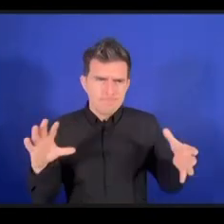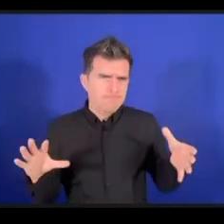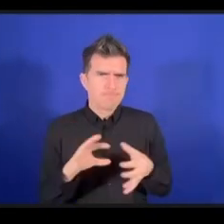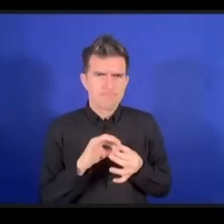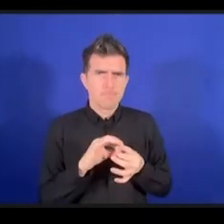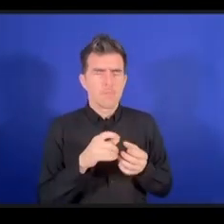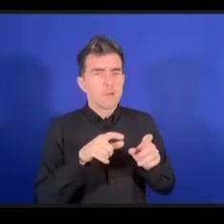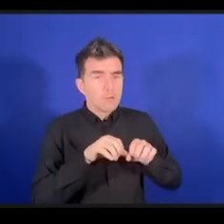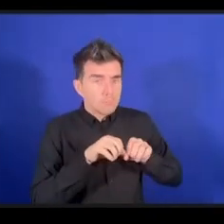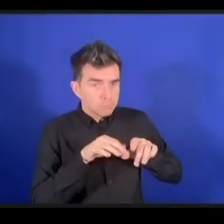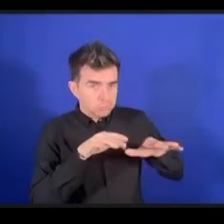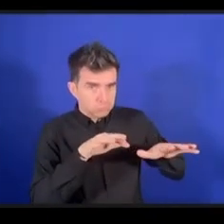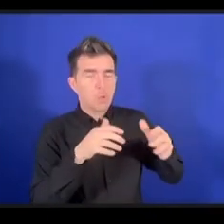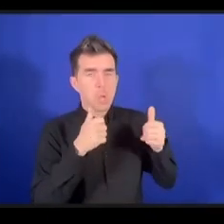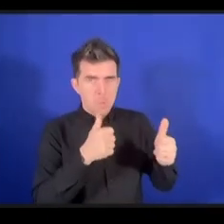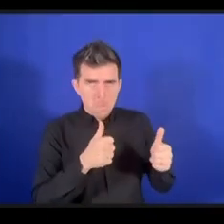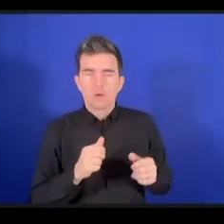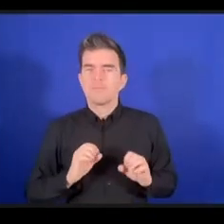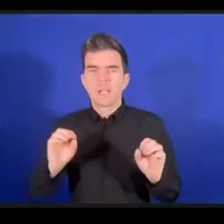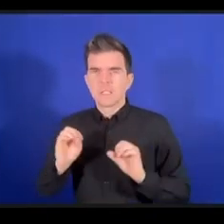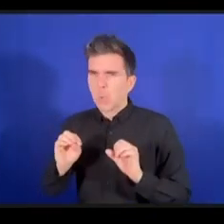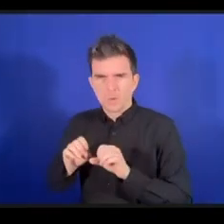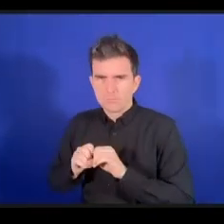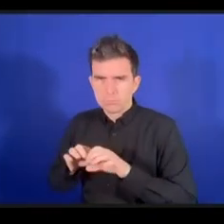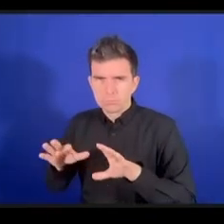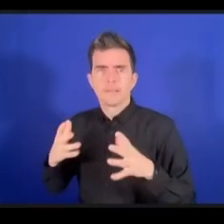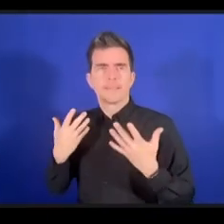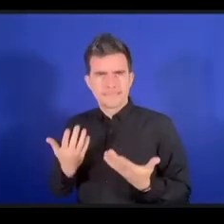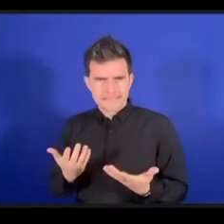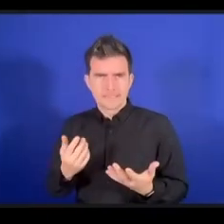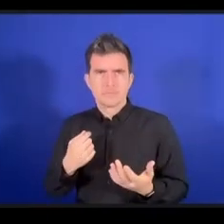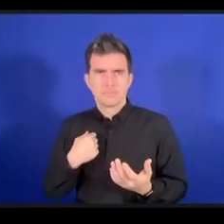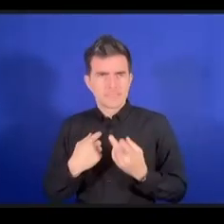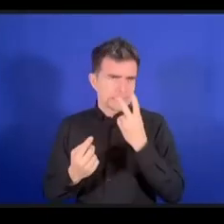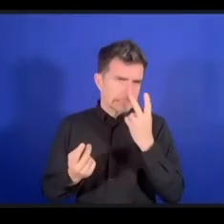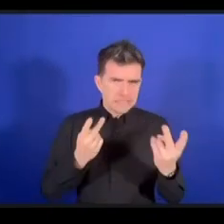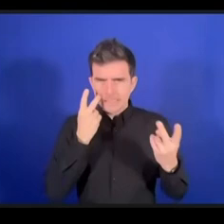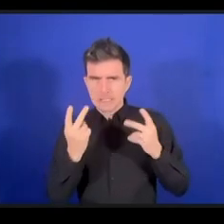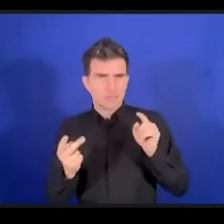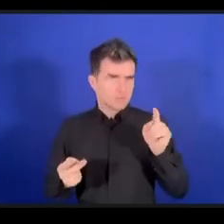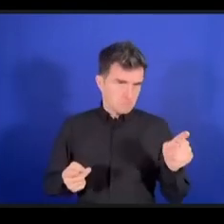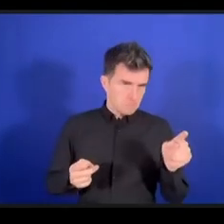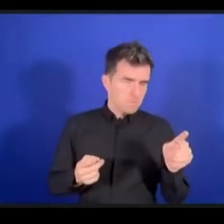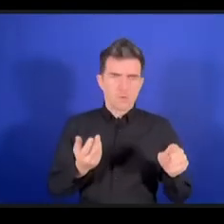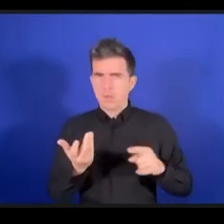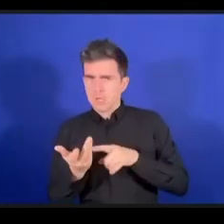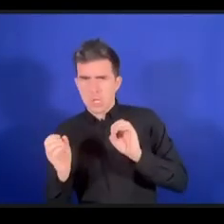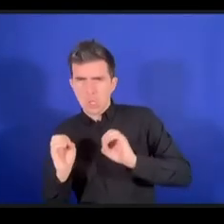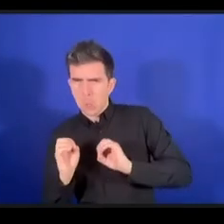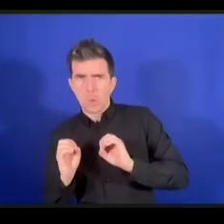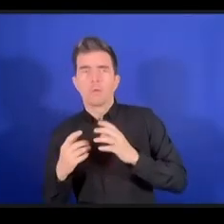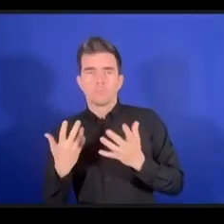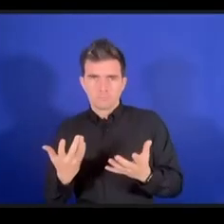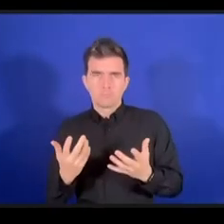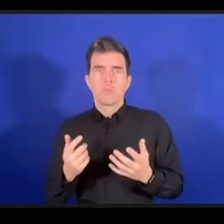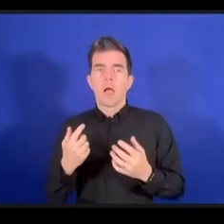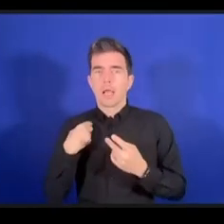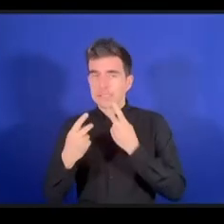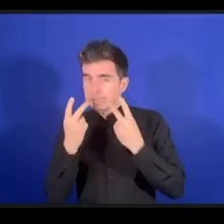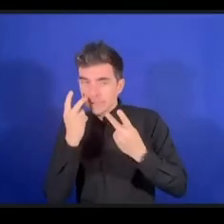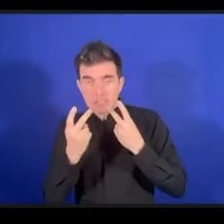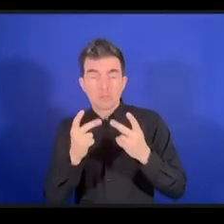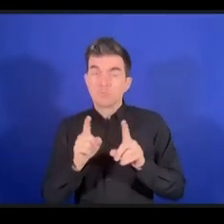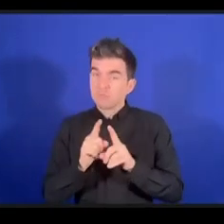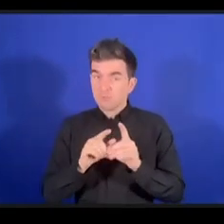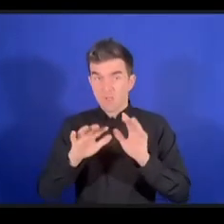solamente de una división entre el mundo global del Norte o del sur o del Norte global esto